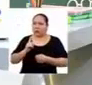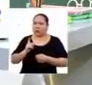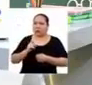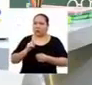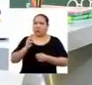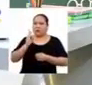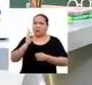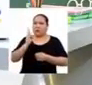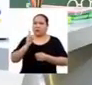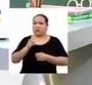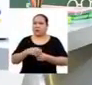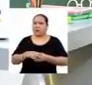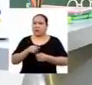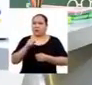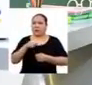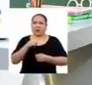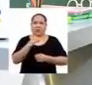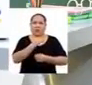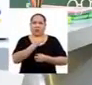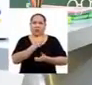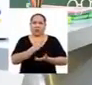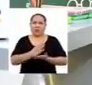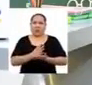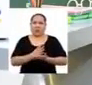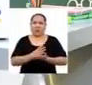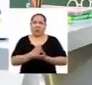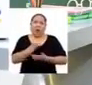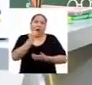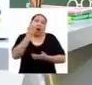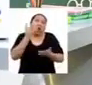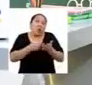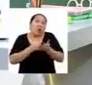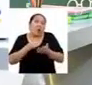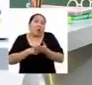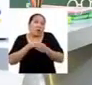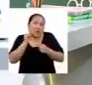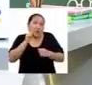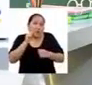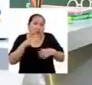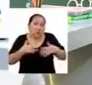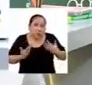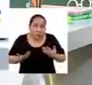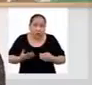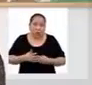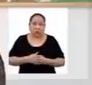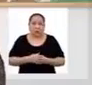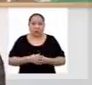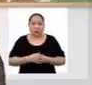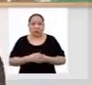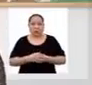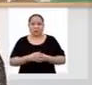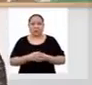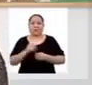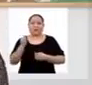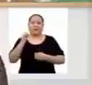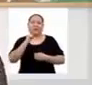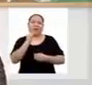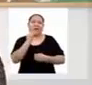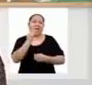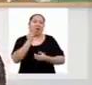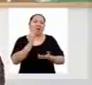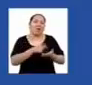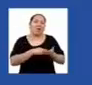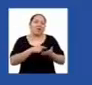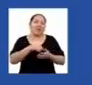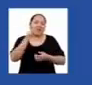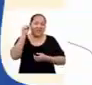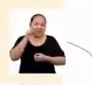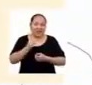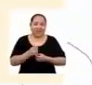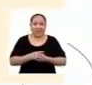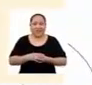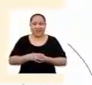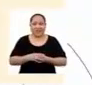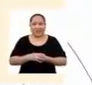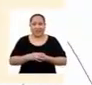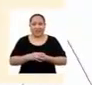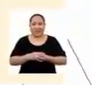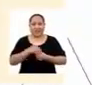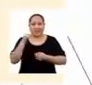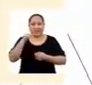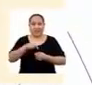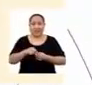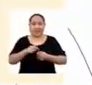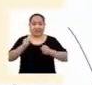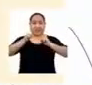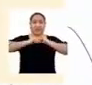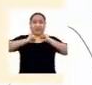no, profesora, eso nunca, pero de vez en cuando no está mal, ¿no cree? De vez en cuando puede ser. La